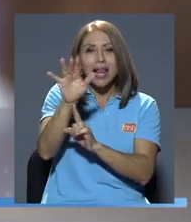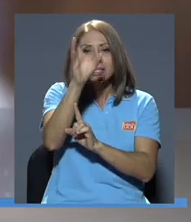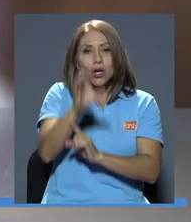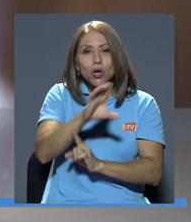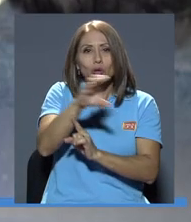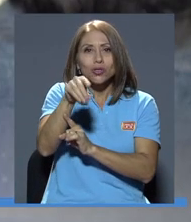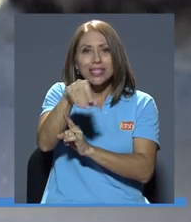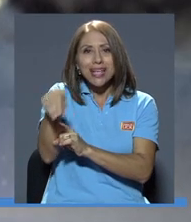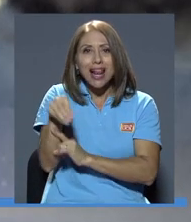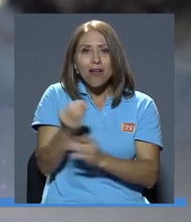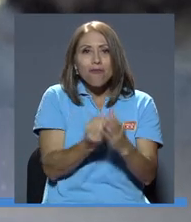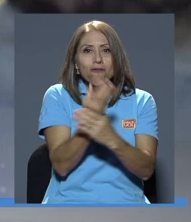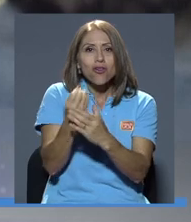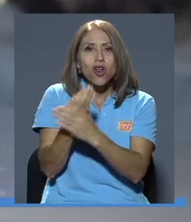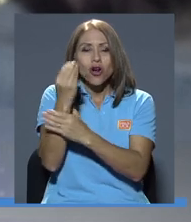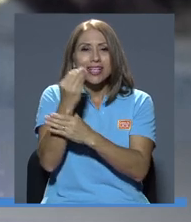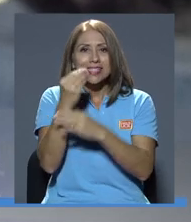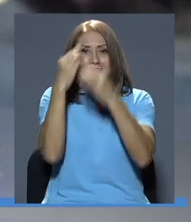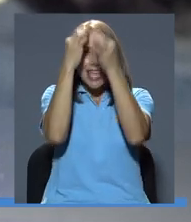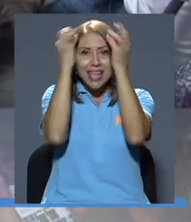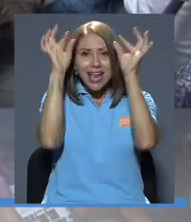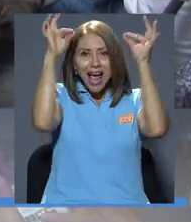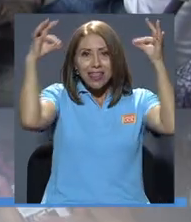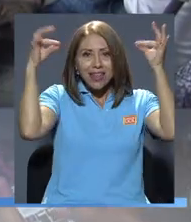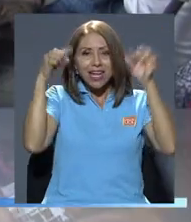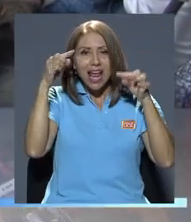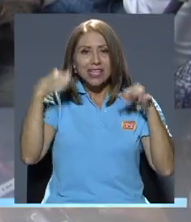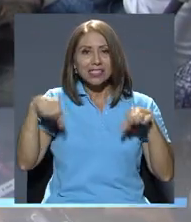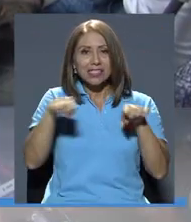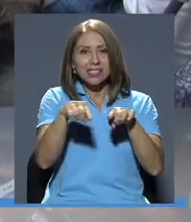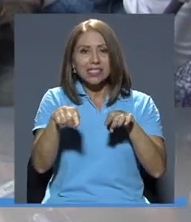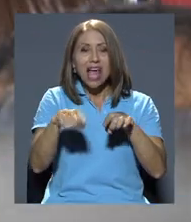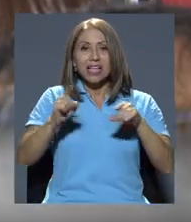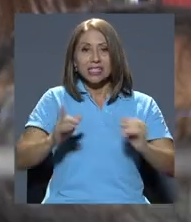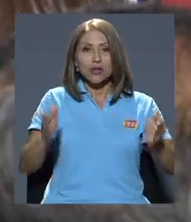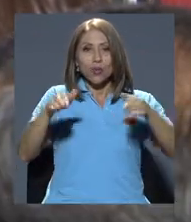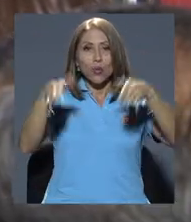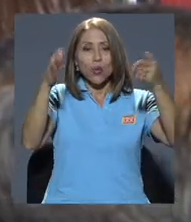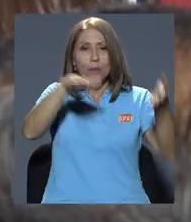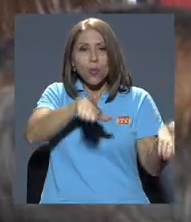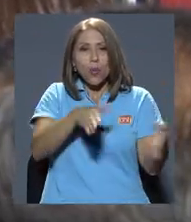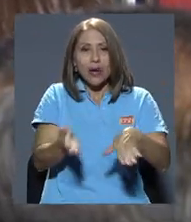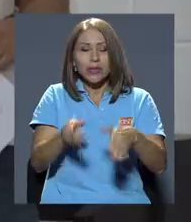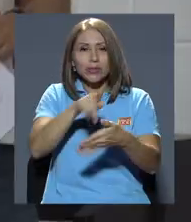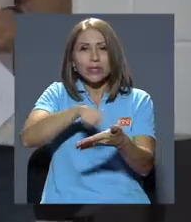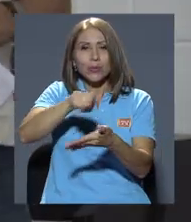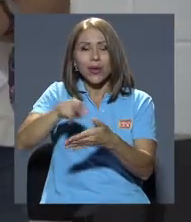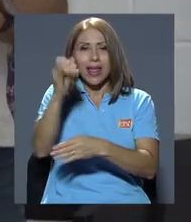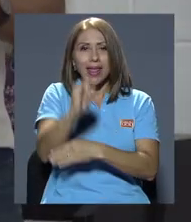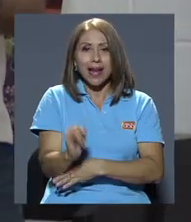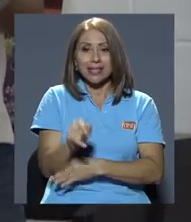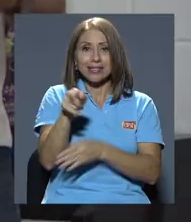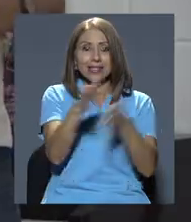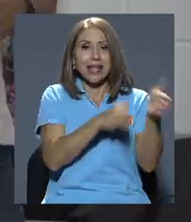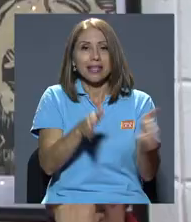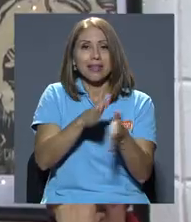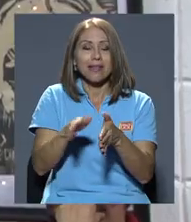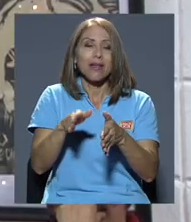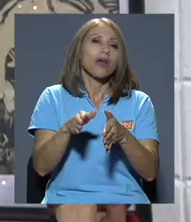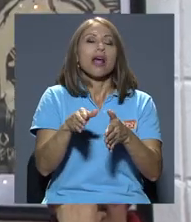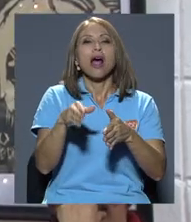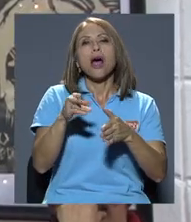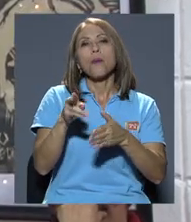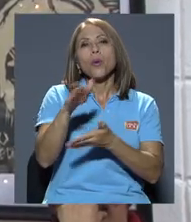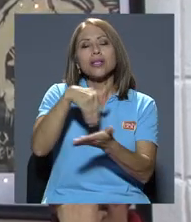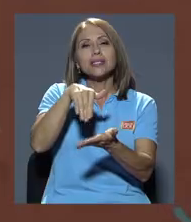catrinas, se llevó a cabo la presentación del altar de muertos en la Escuela de Artes. Esta actividad es organizada por el Centro de Estudios Mexicanos de